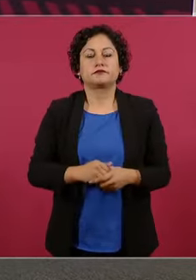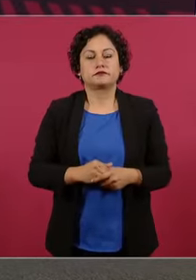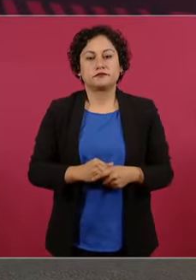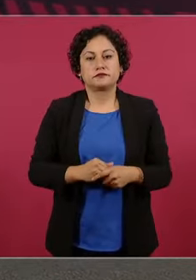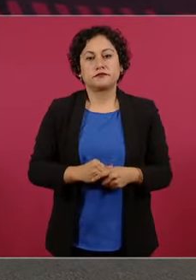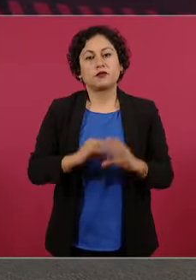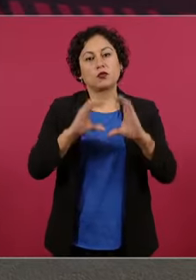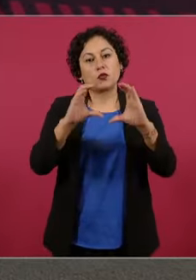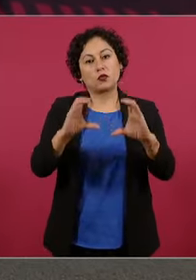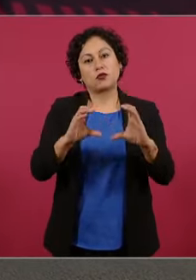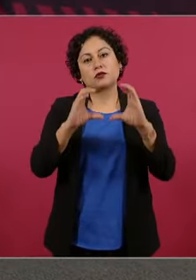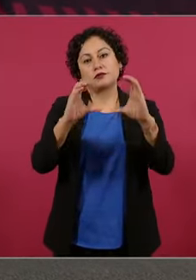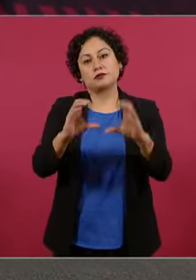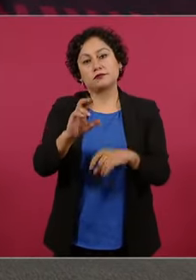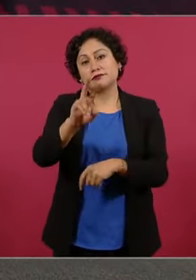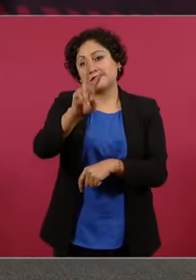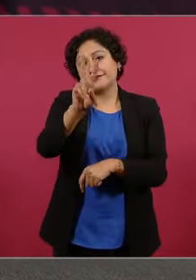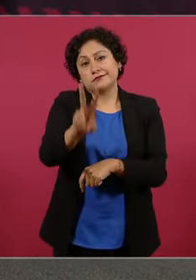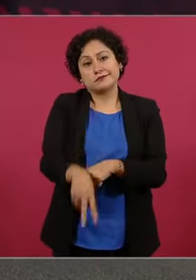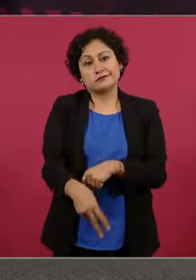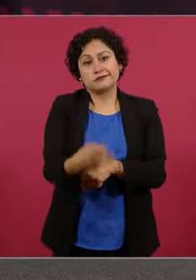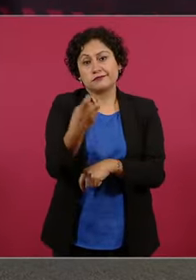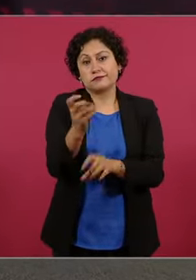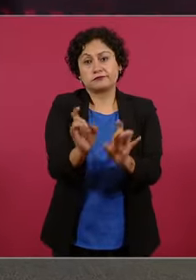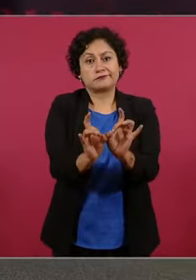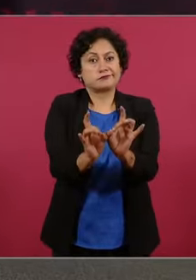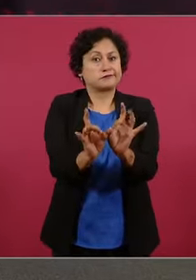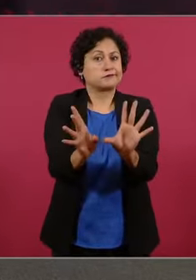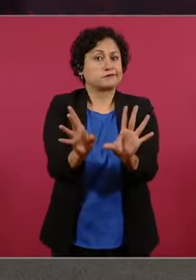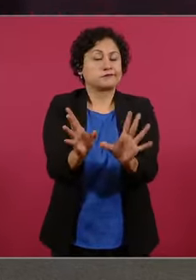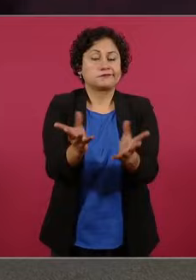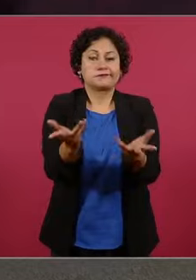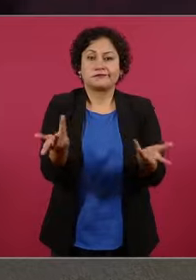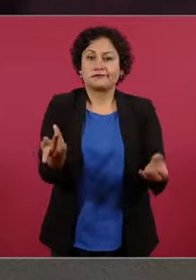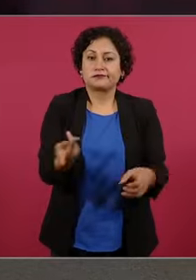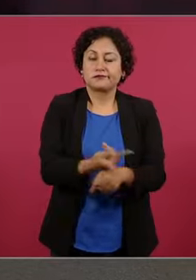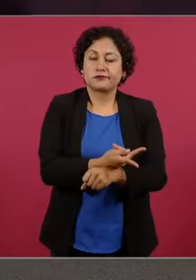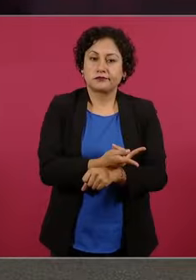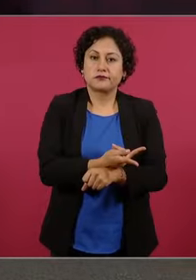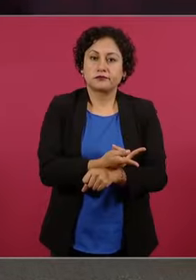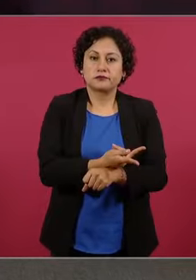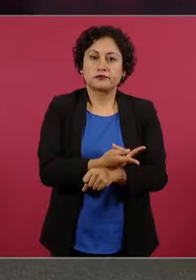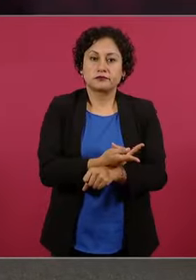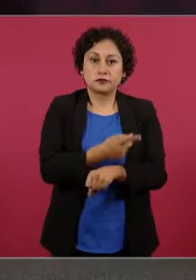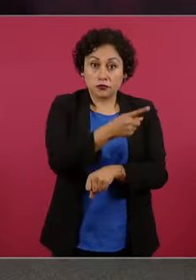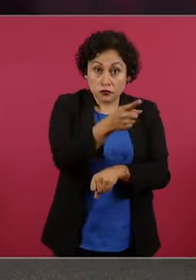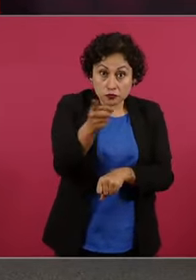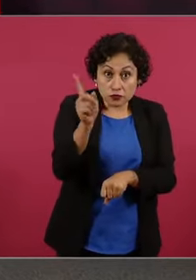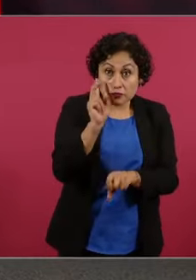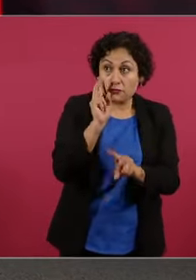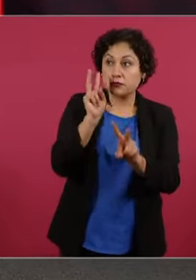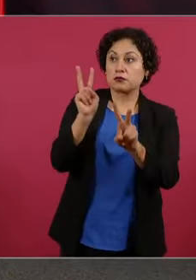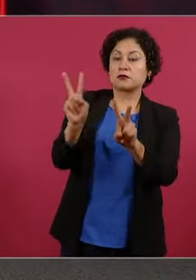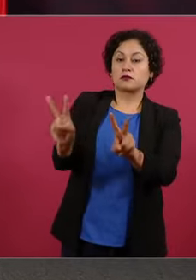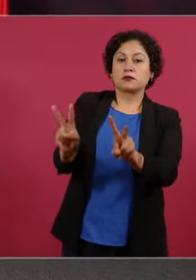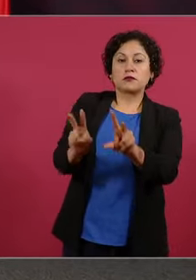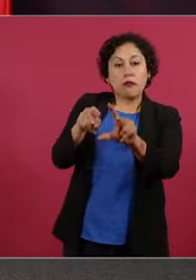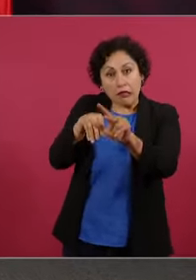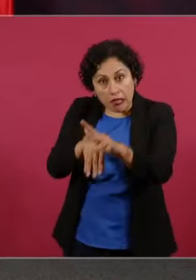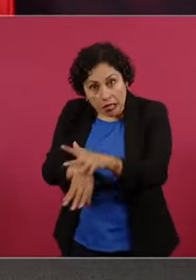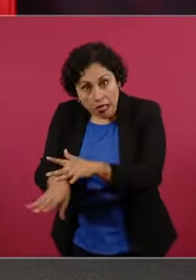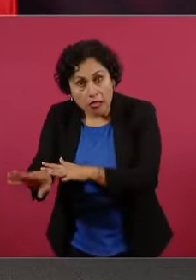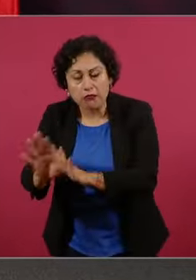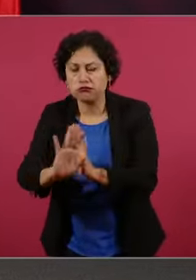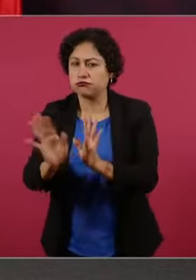siempre lamentablemente sucede esto, esperar a que llegue el auxilio,